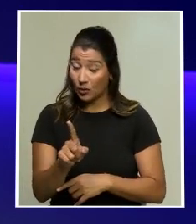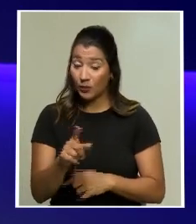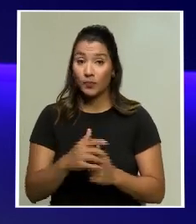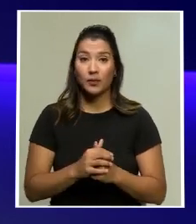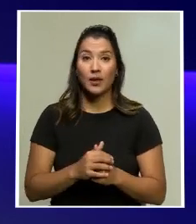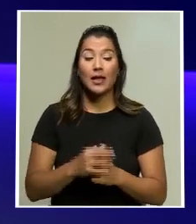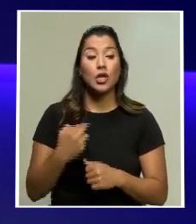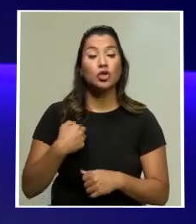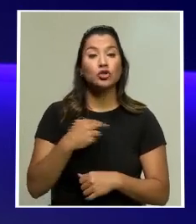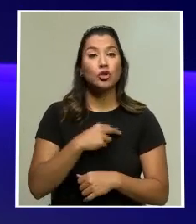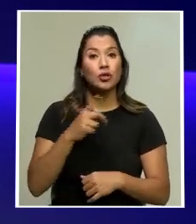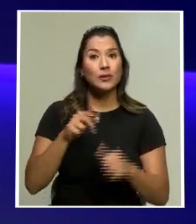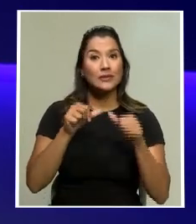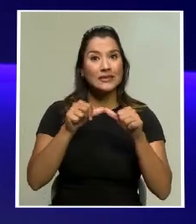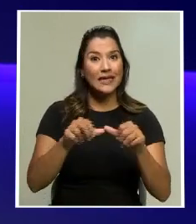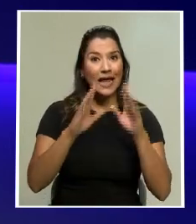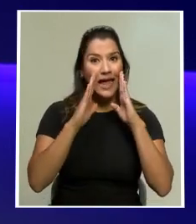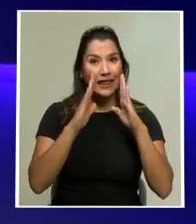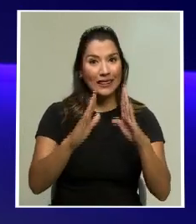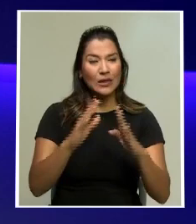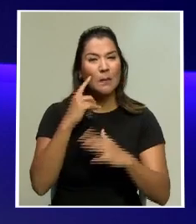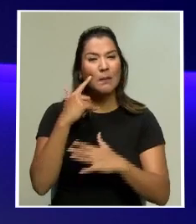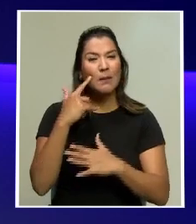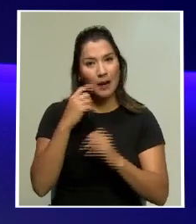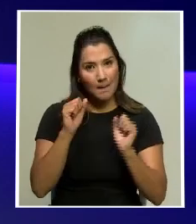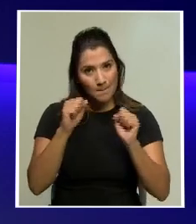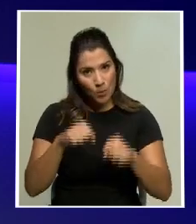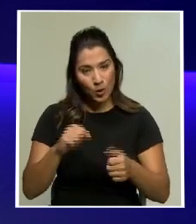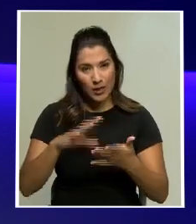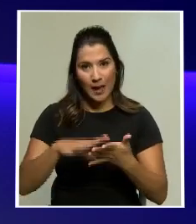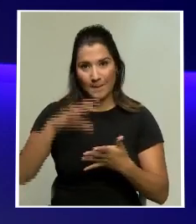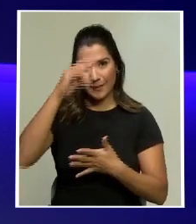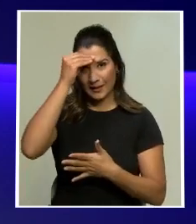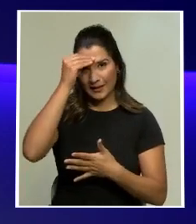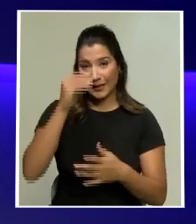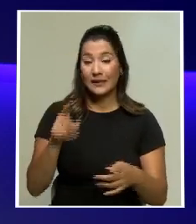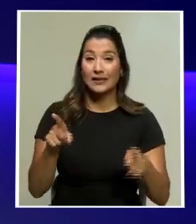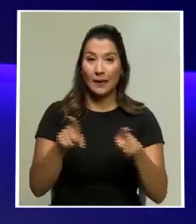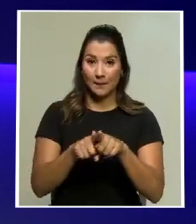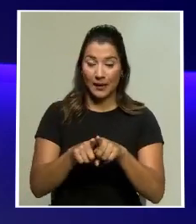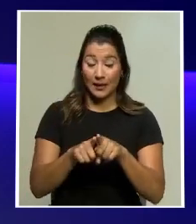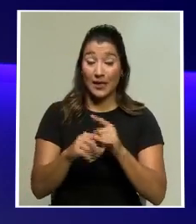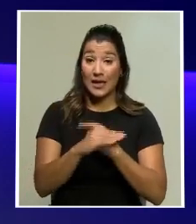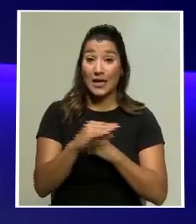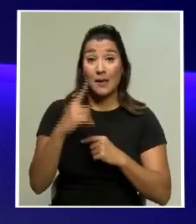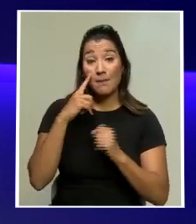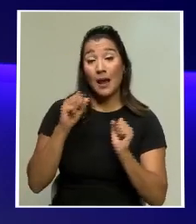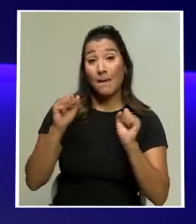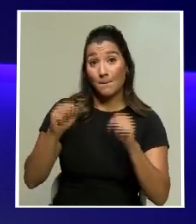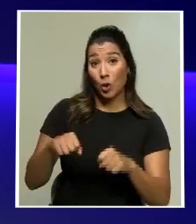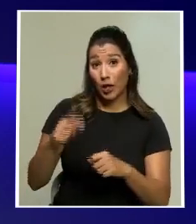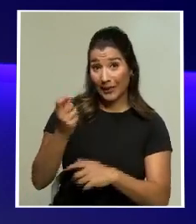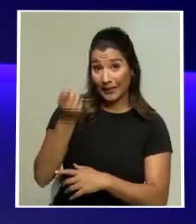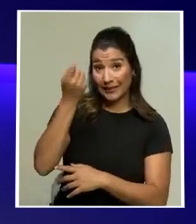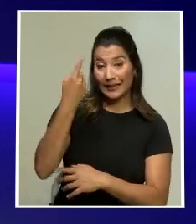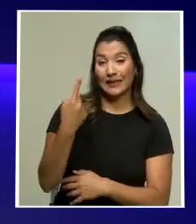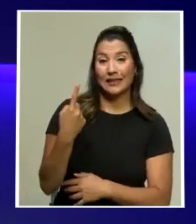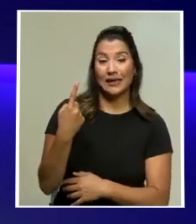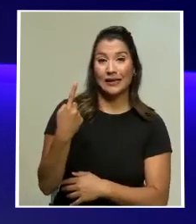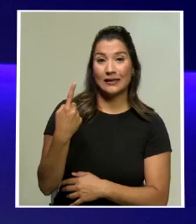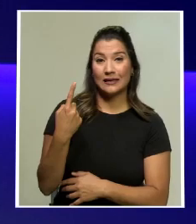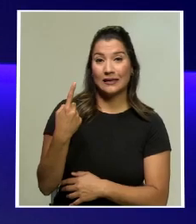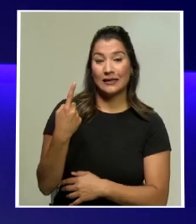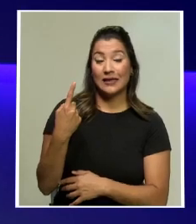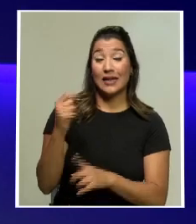que estar atentos para poder aprender también y para poder entender